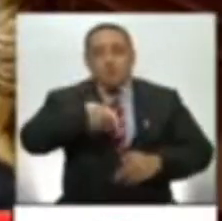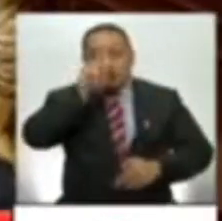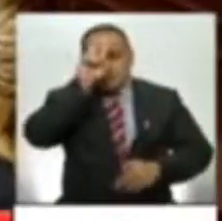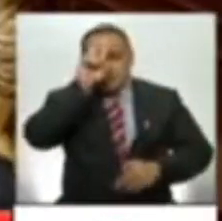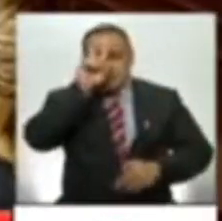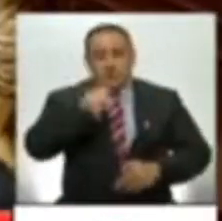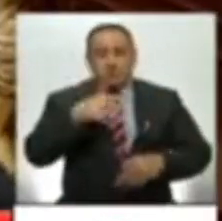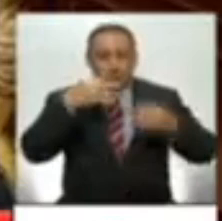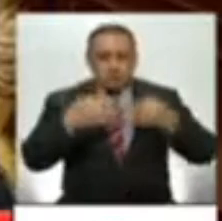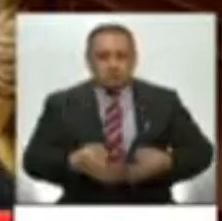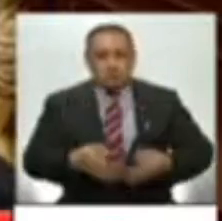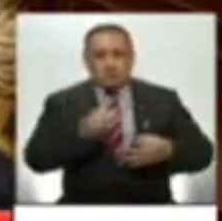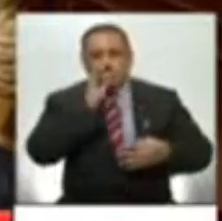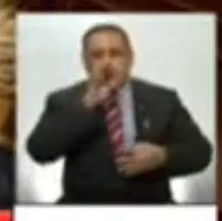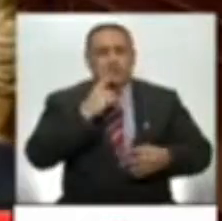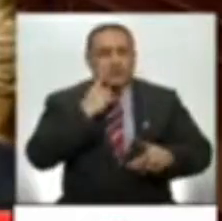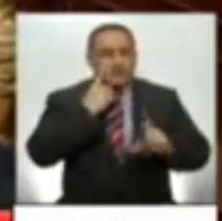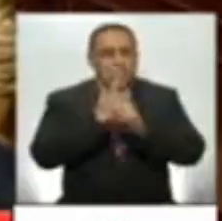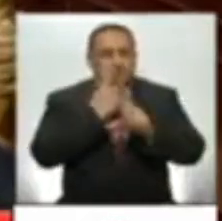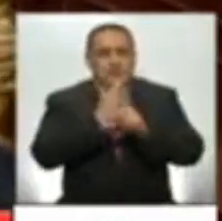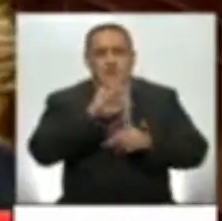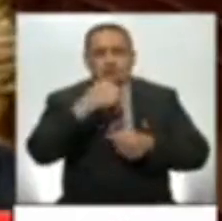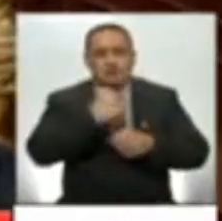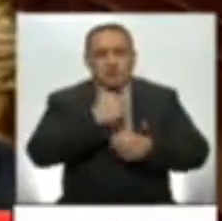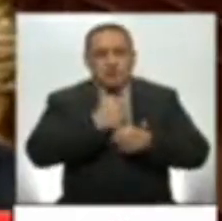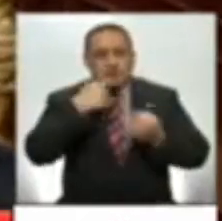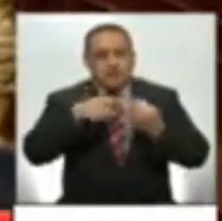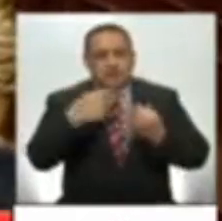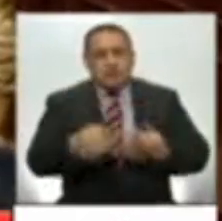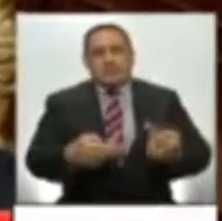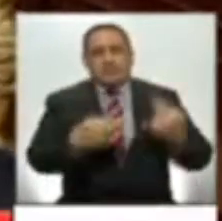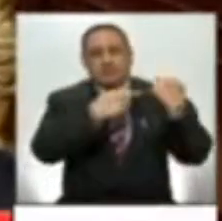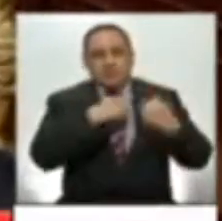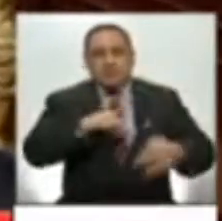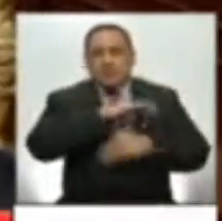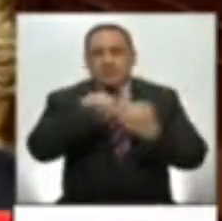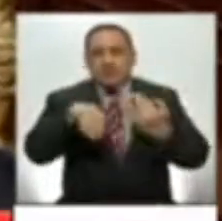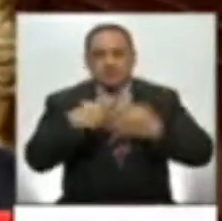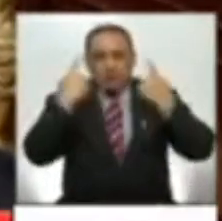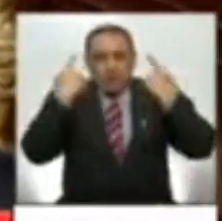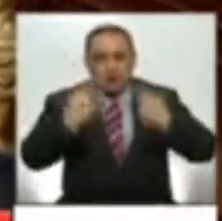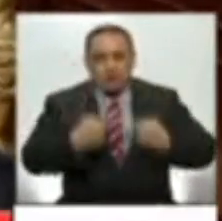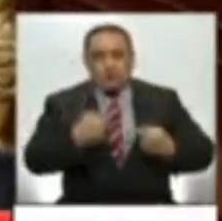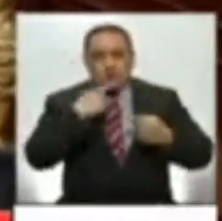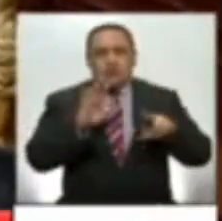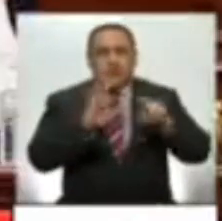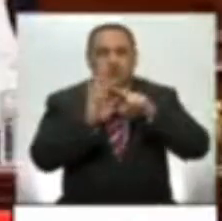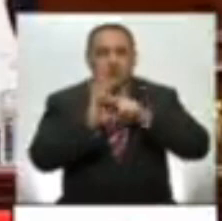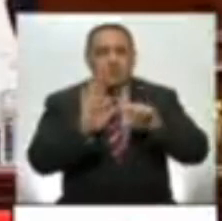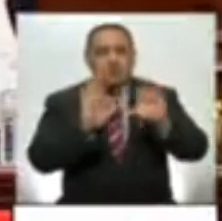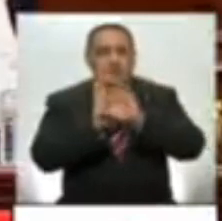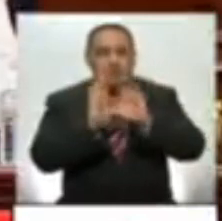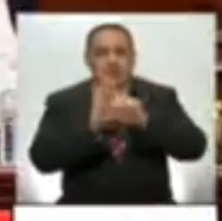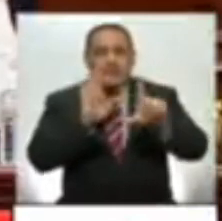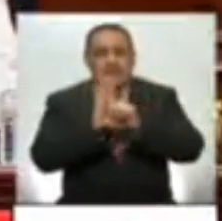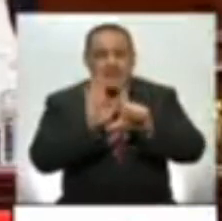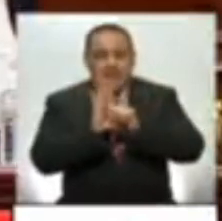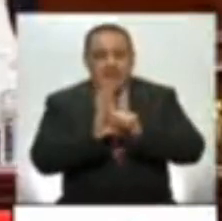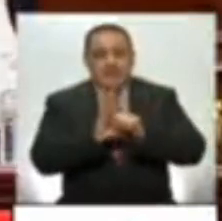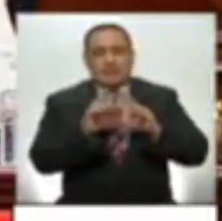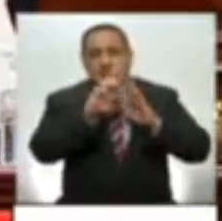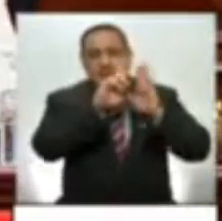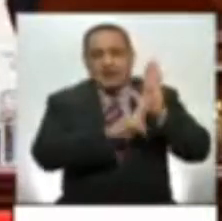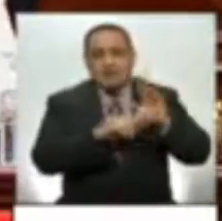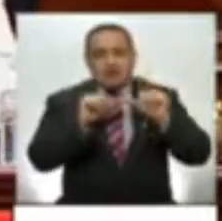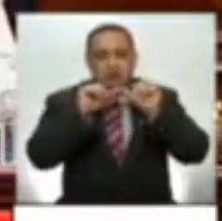patria cumplir fielmente sus deberes y obras en todo conforme a las normas constitucionales, legales